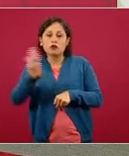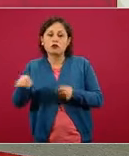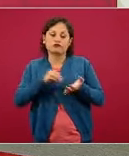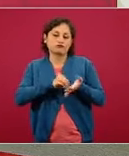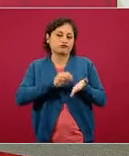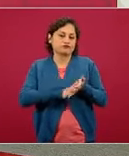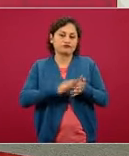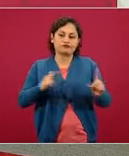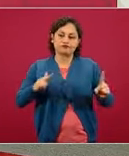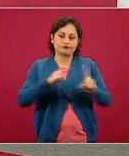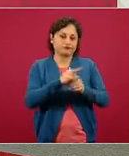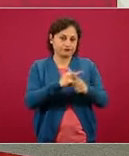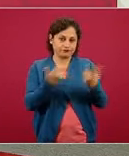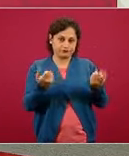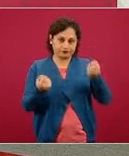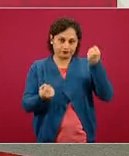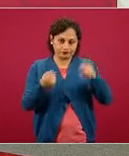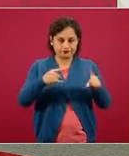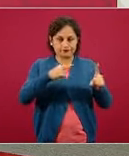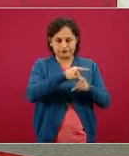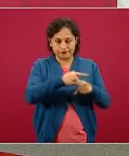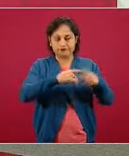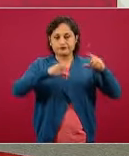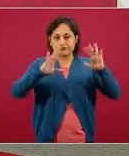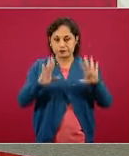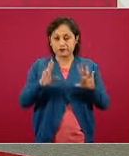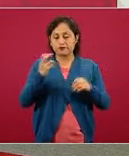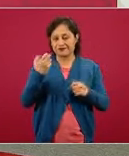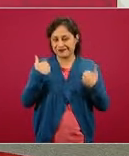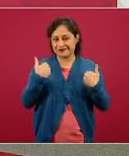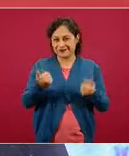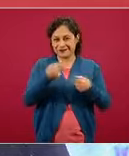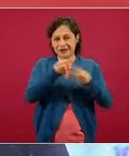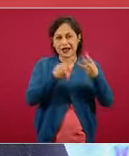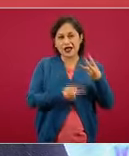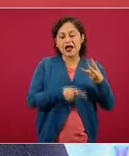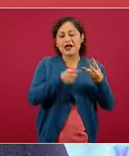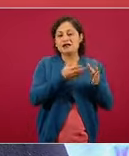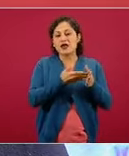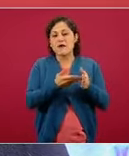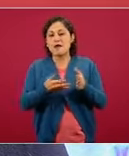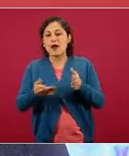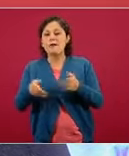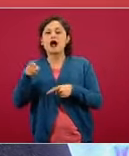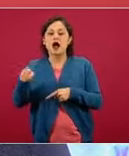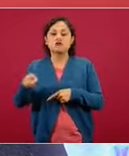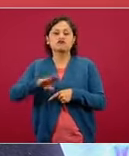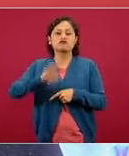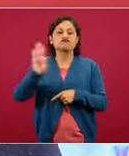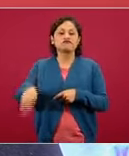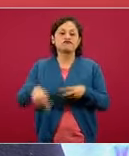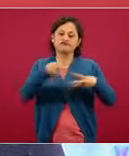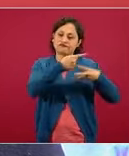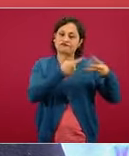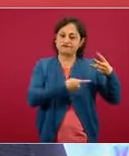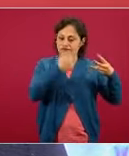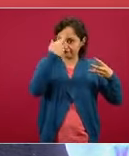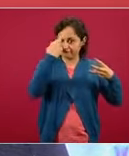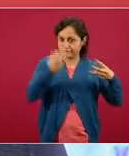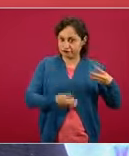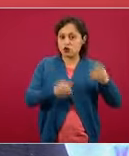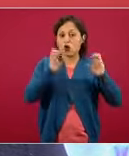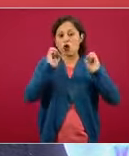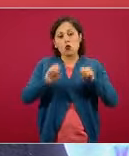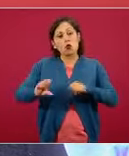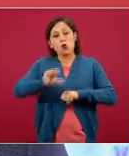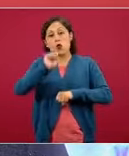si el COVID finalmente le hubiera causado una complicación o no que lo hubiera hecho fallecer. El fallecimiento fue por el accidente de tránsito